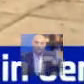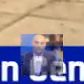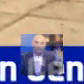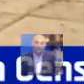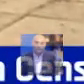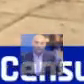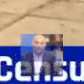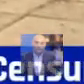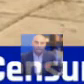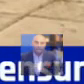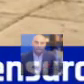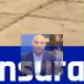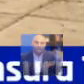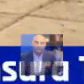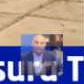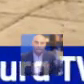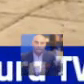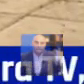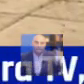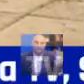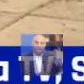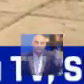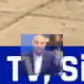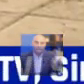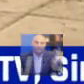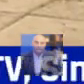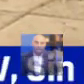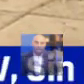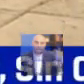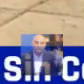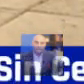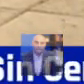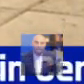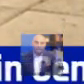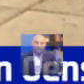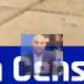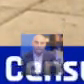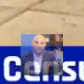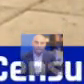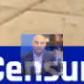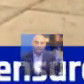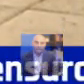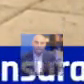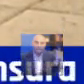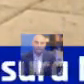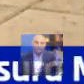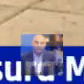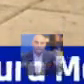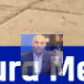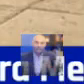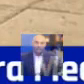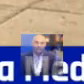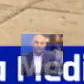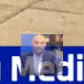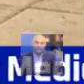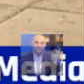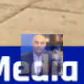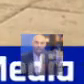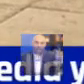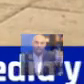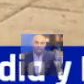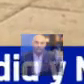presidente Andrés Manuel López Obrador, acompañado del secretario de Marina, del secretario